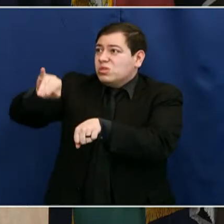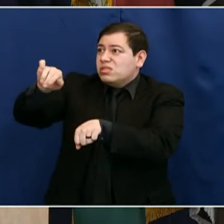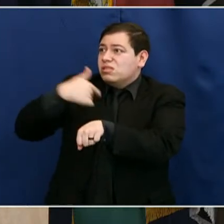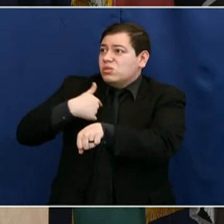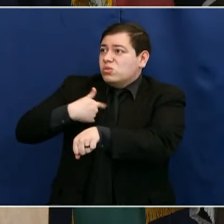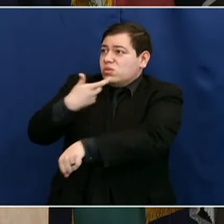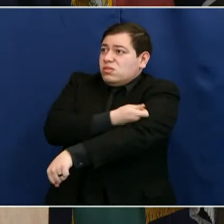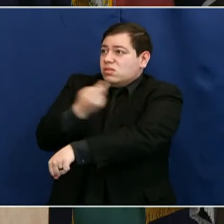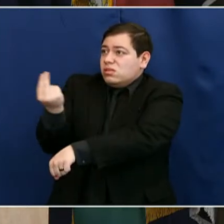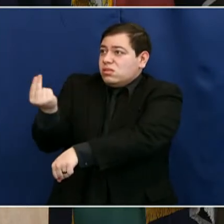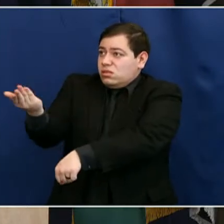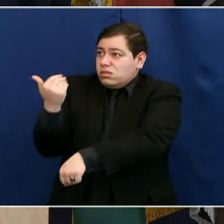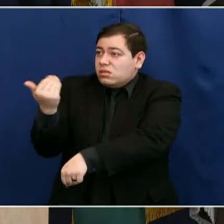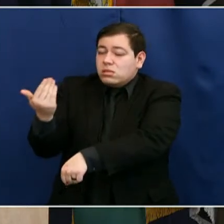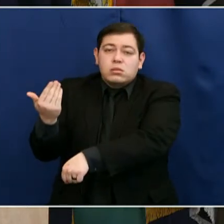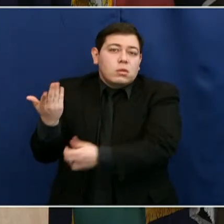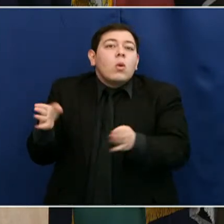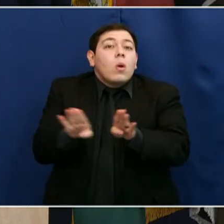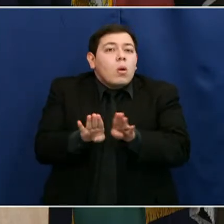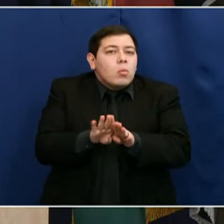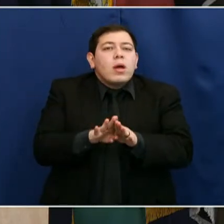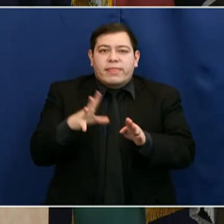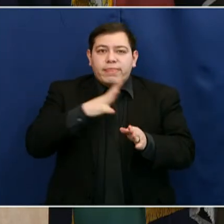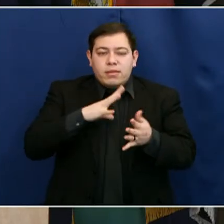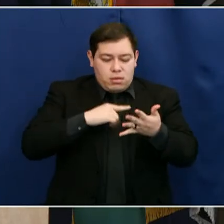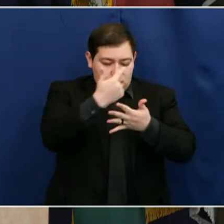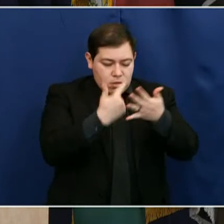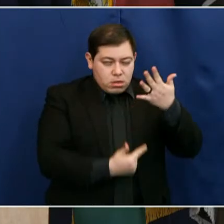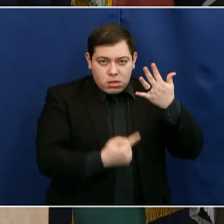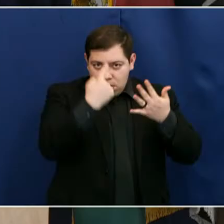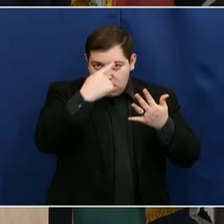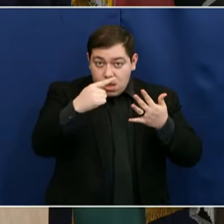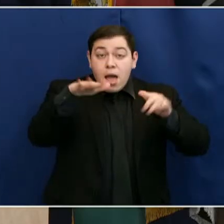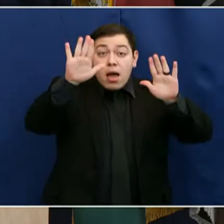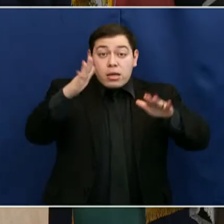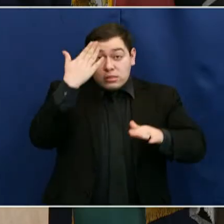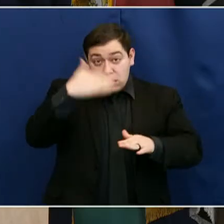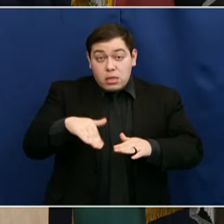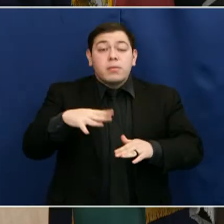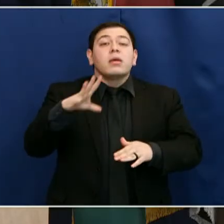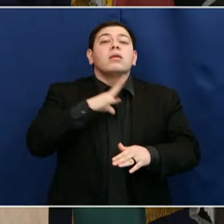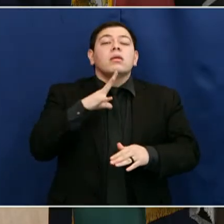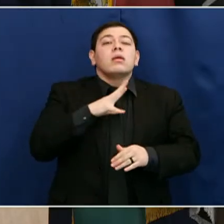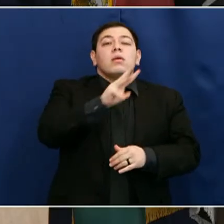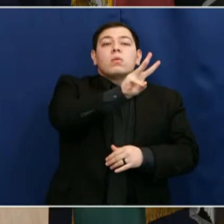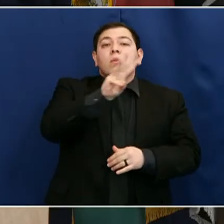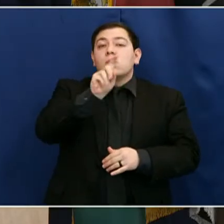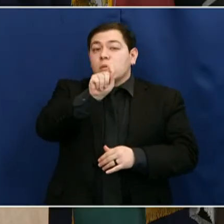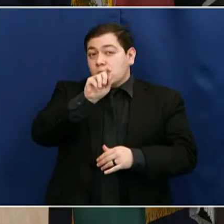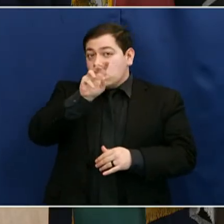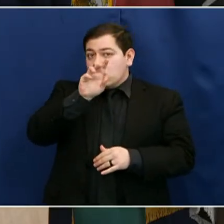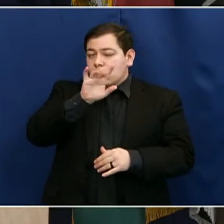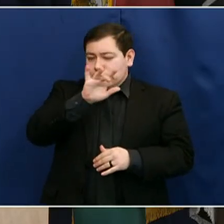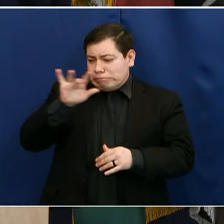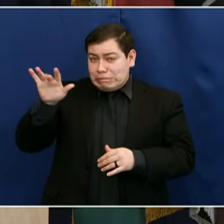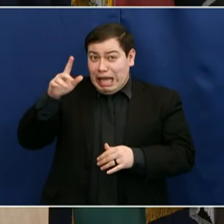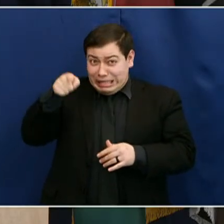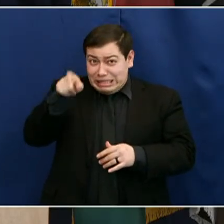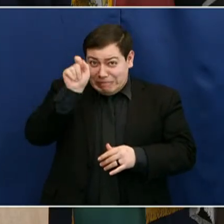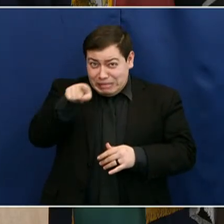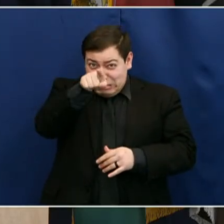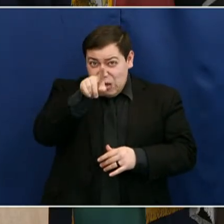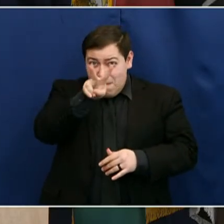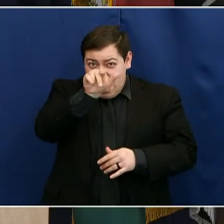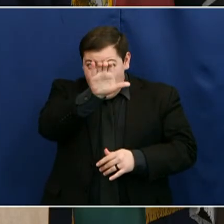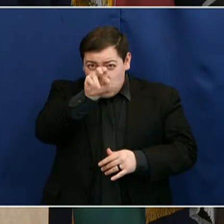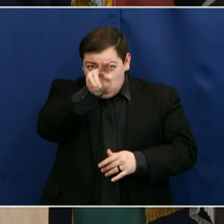confirmar que sí tienen alguna de esas enfermedades. Entonces, en las siguientes 24 horas Vamos a tener una lista en inglés y en español. Yo me